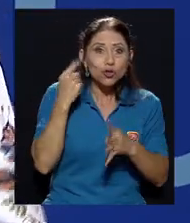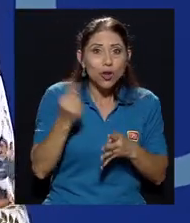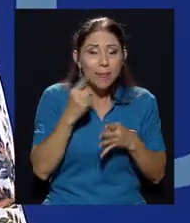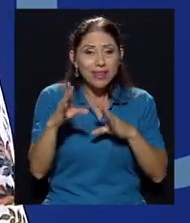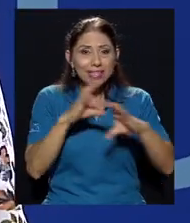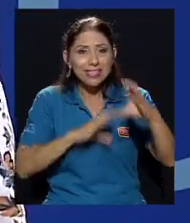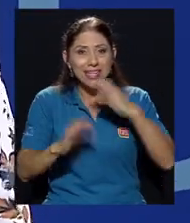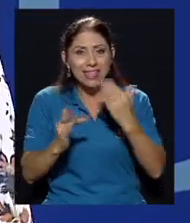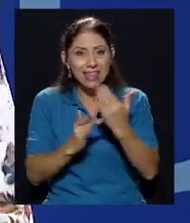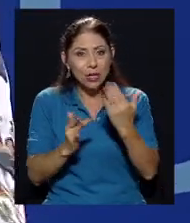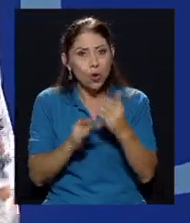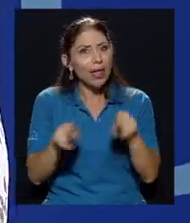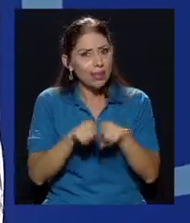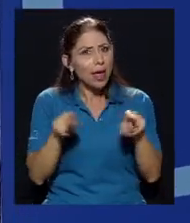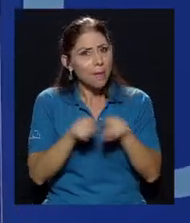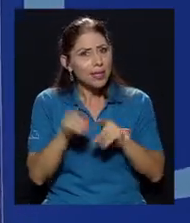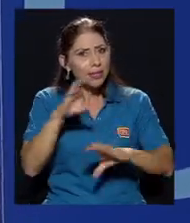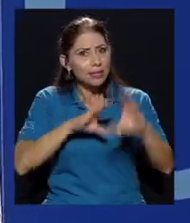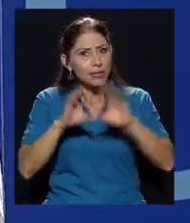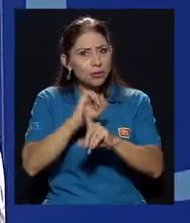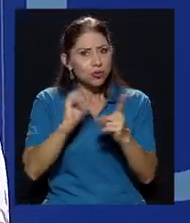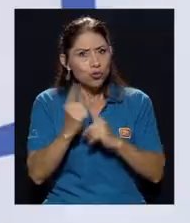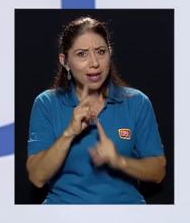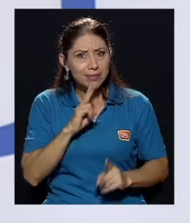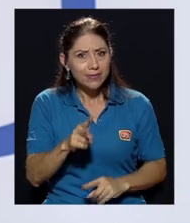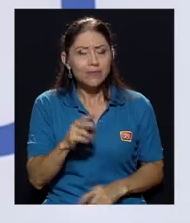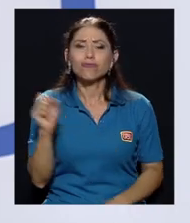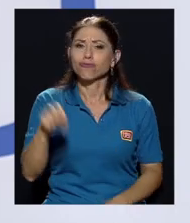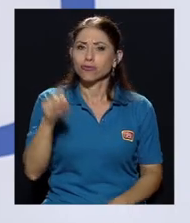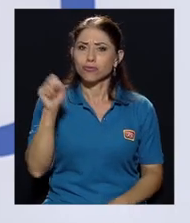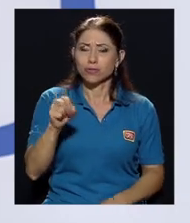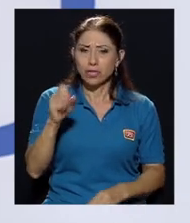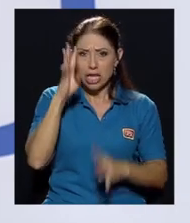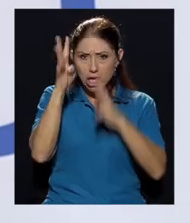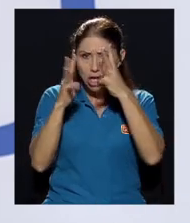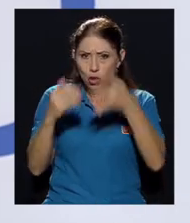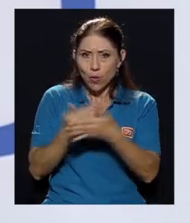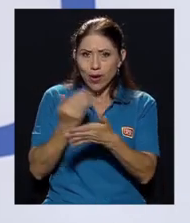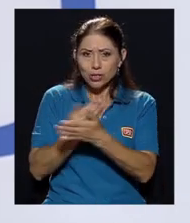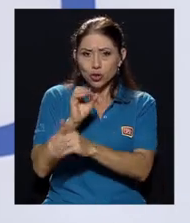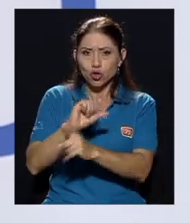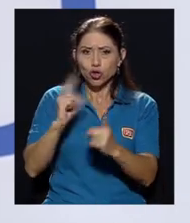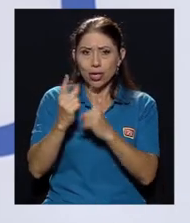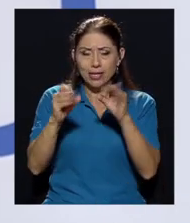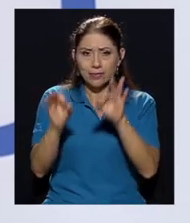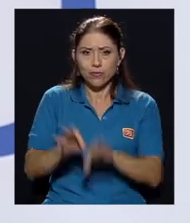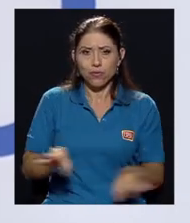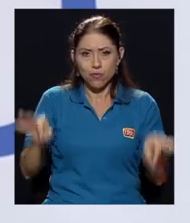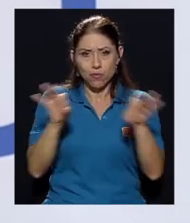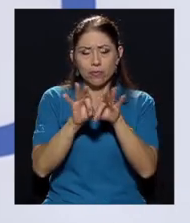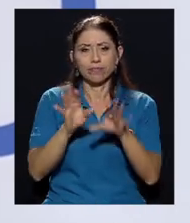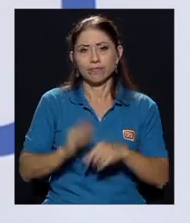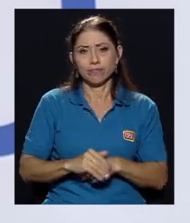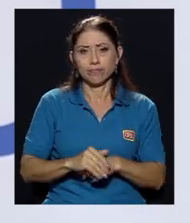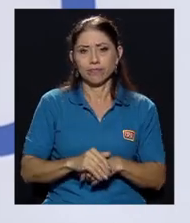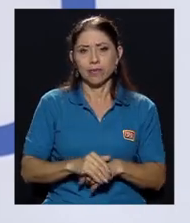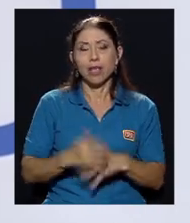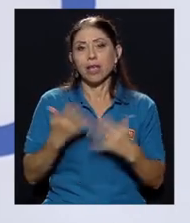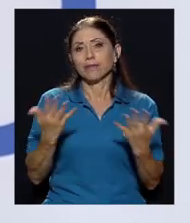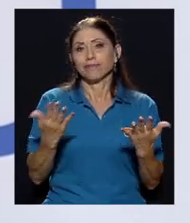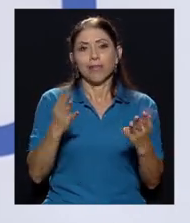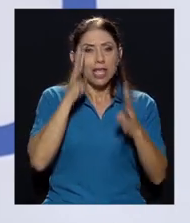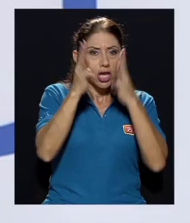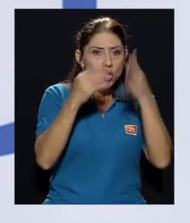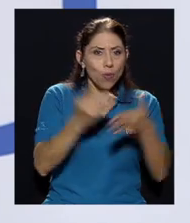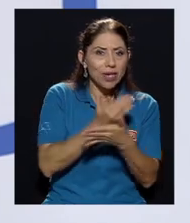también están la innovación en las ciencias sociales por supuesto la innovación sociales es fundamental de todas formas sea